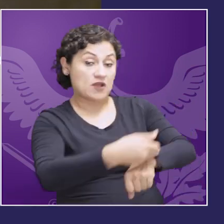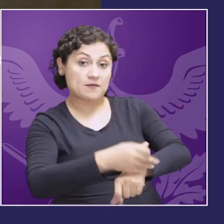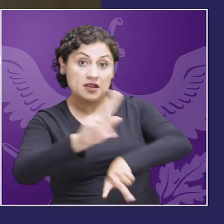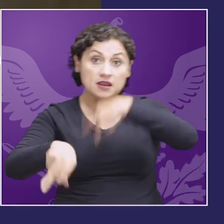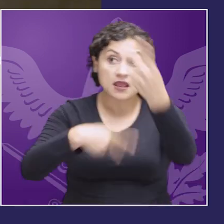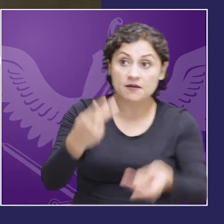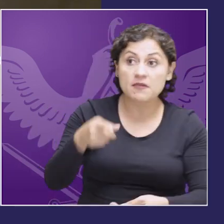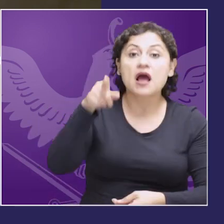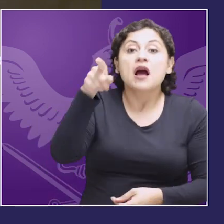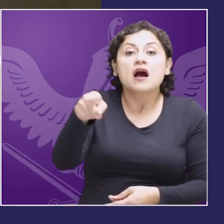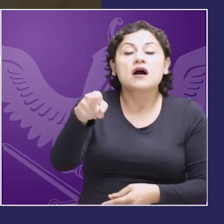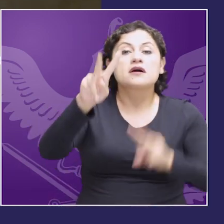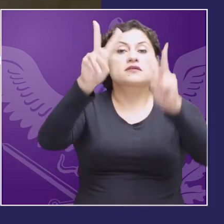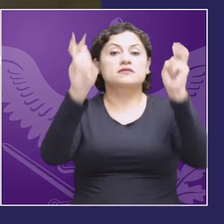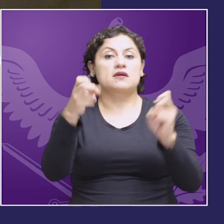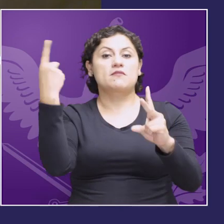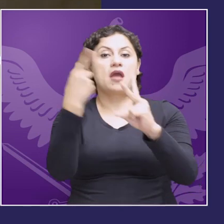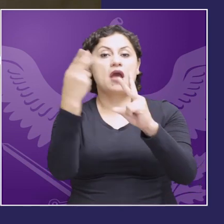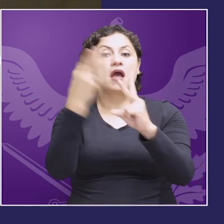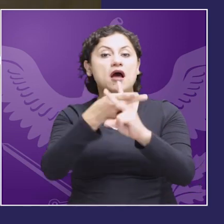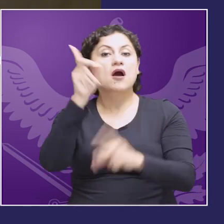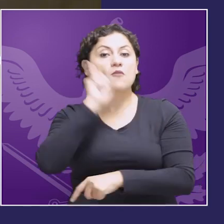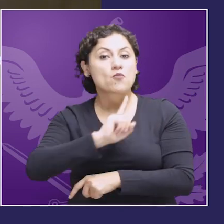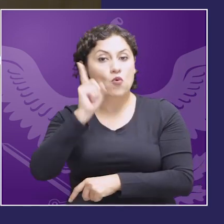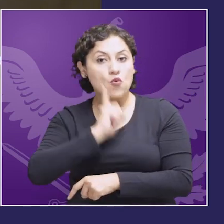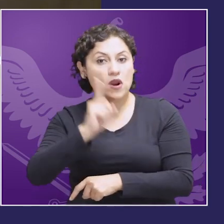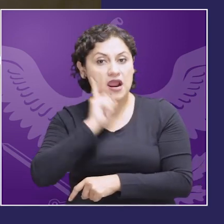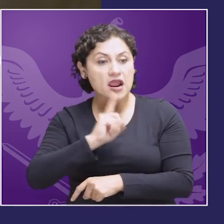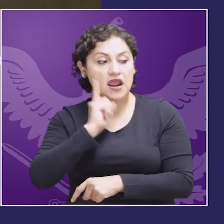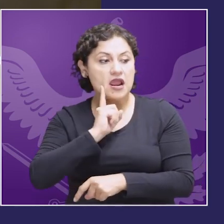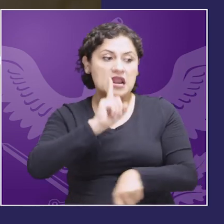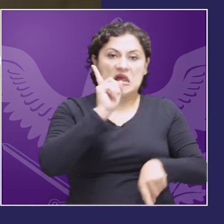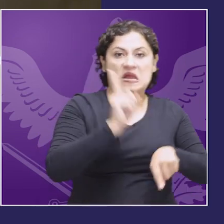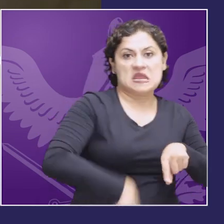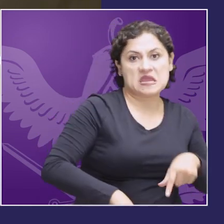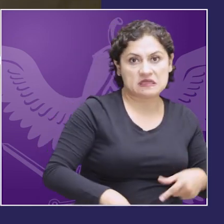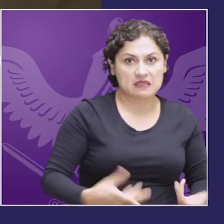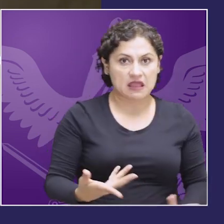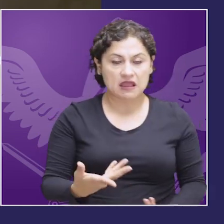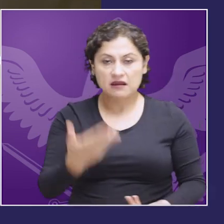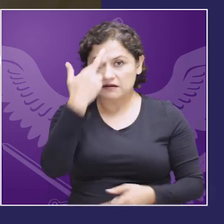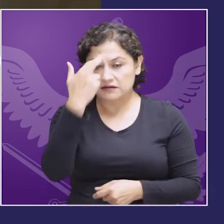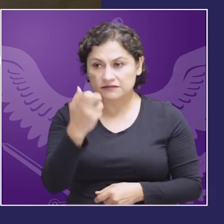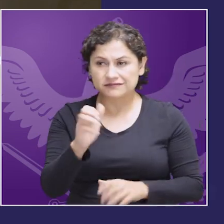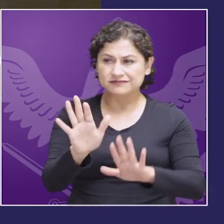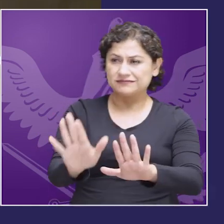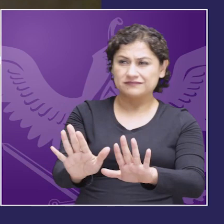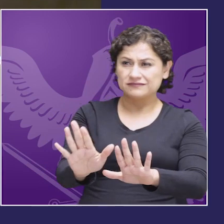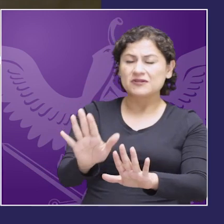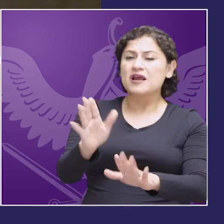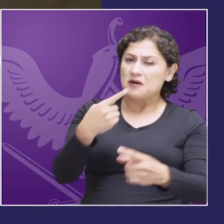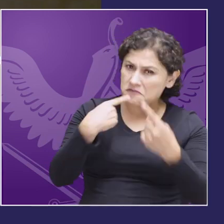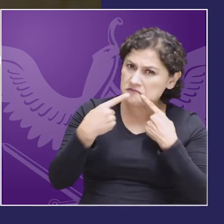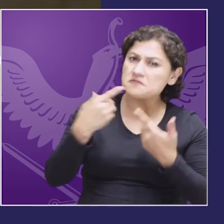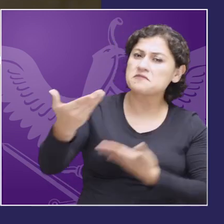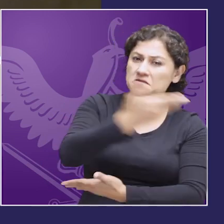aquí a construir esta narrativa, a tender puentes en las charlas familiares cuando nos dicen, pero es que el feminicidio es